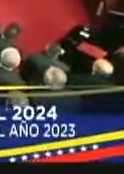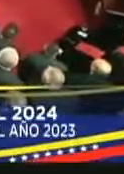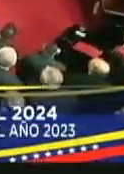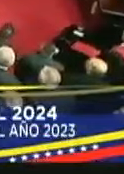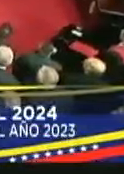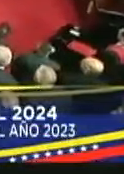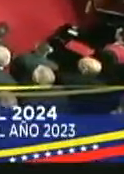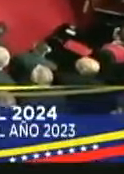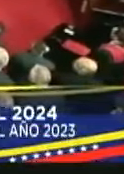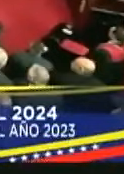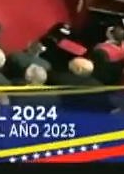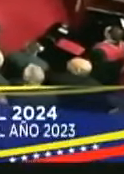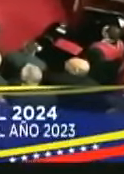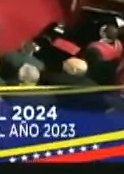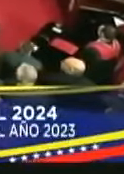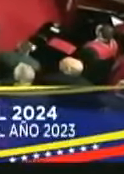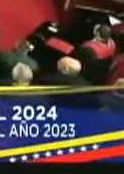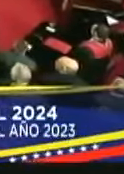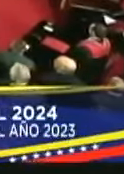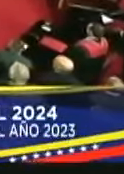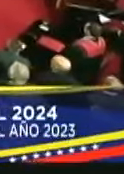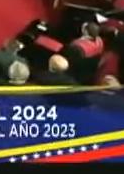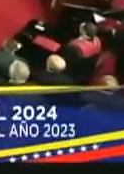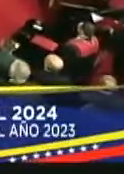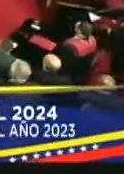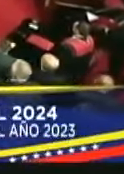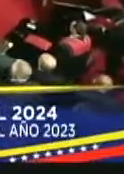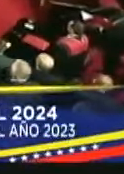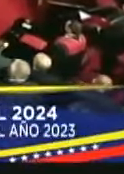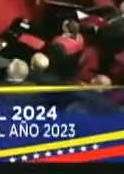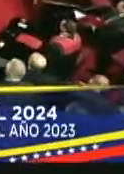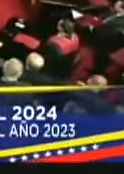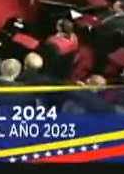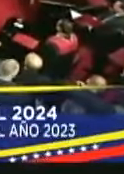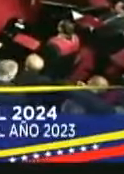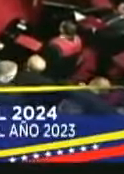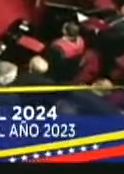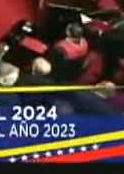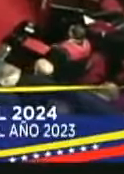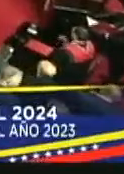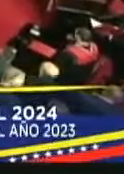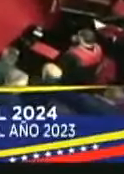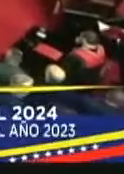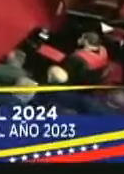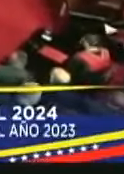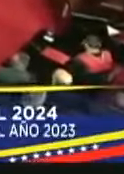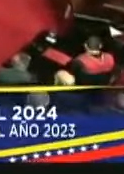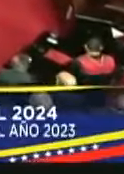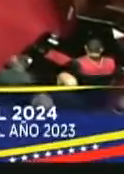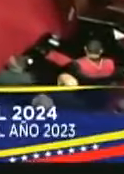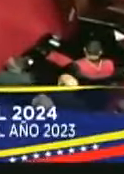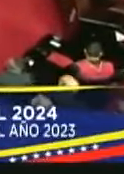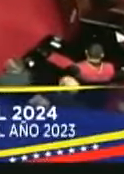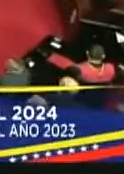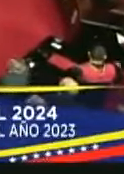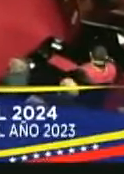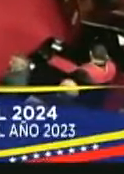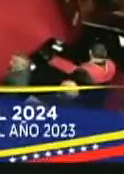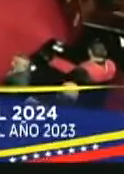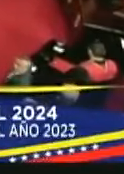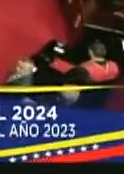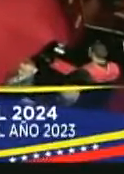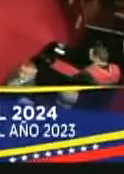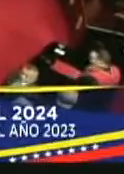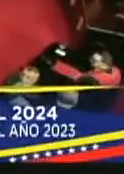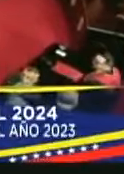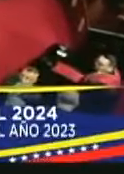Lo decía el jefe de Estado, es necesario avanzar en la modernización del sistema de justicia con un proyecto que automatice los procesos con